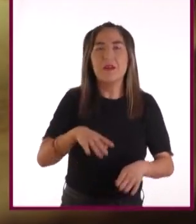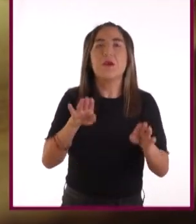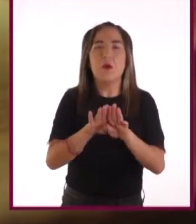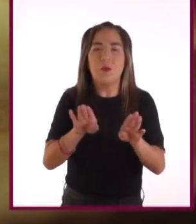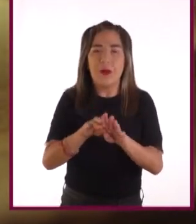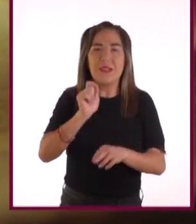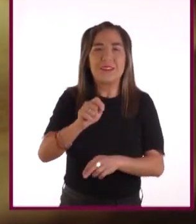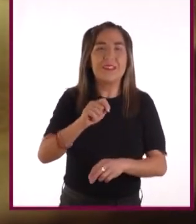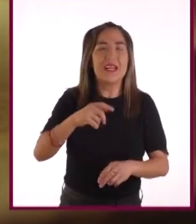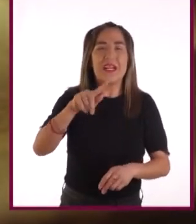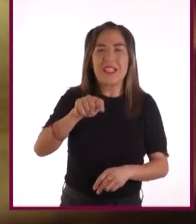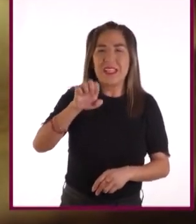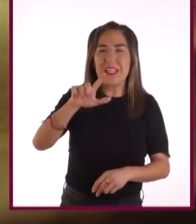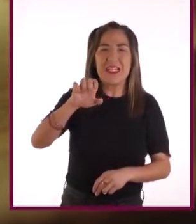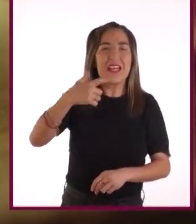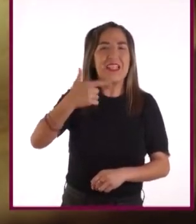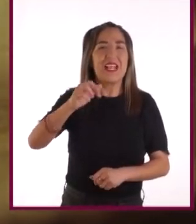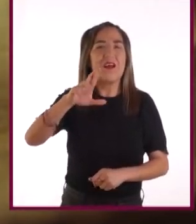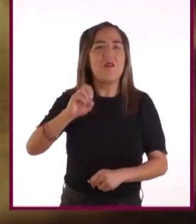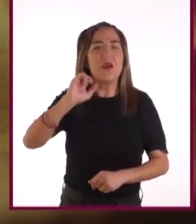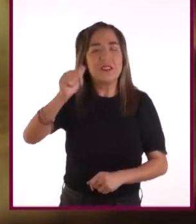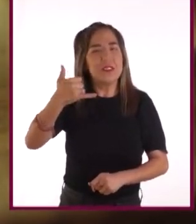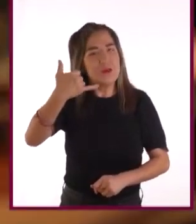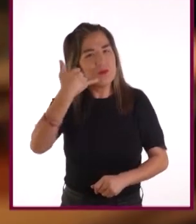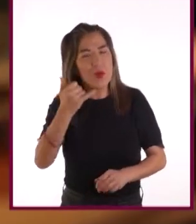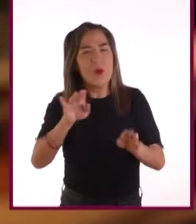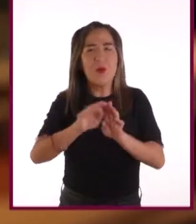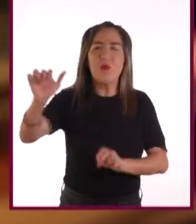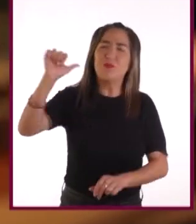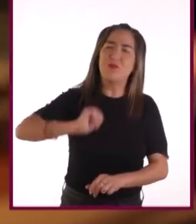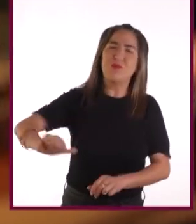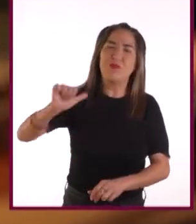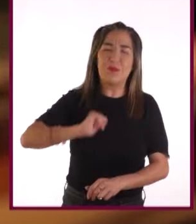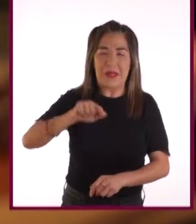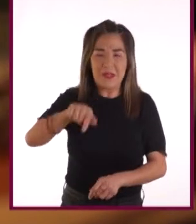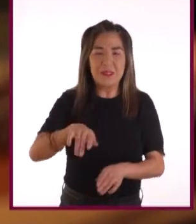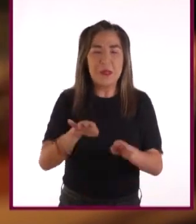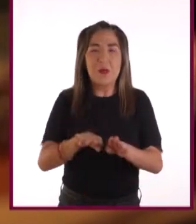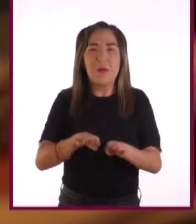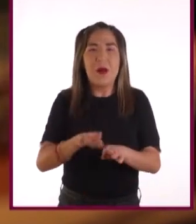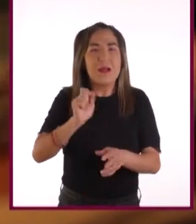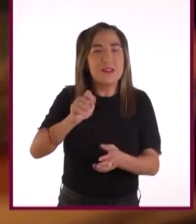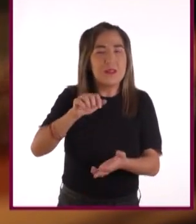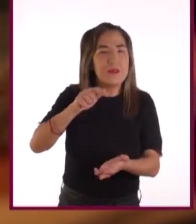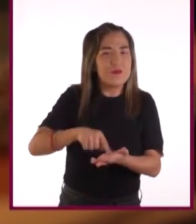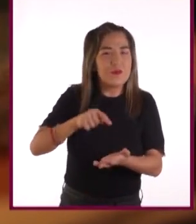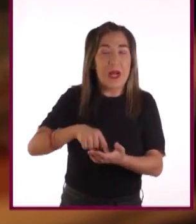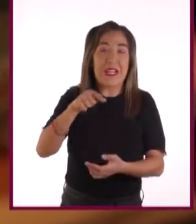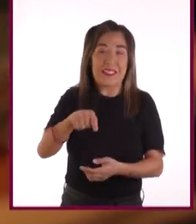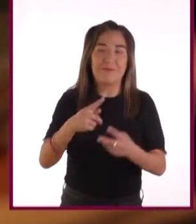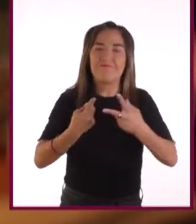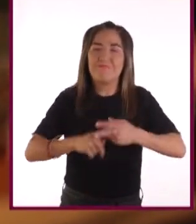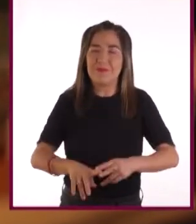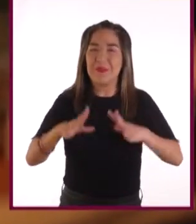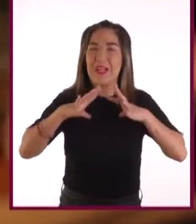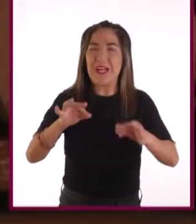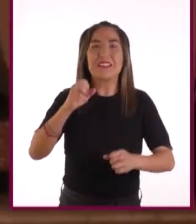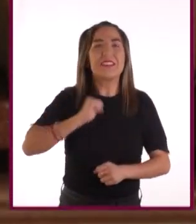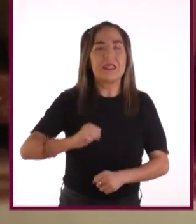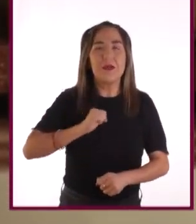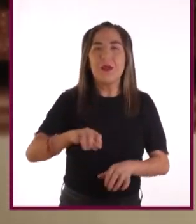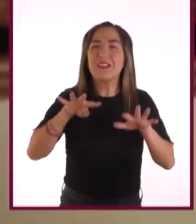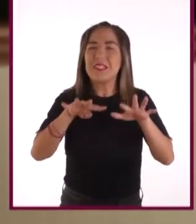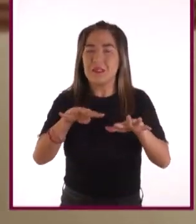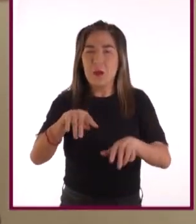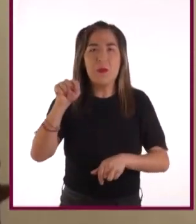al telégrafo, uno de los inventos tecnológicos que marcaron un hito en las telecomunicaciones del siglo XIX. El